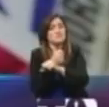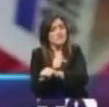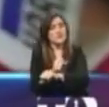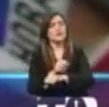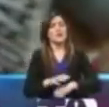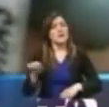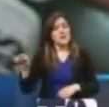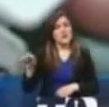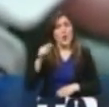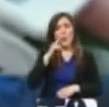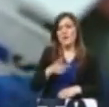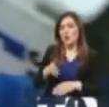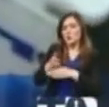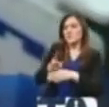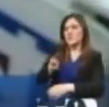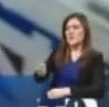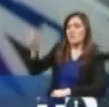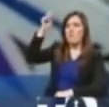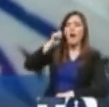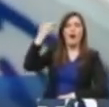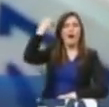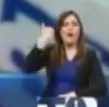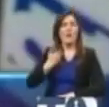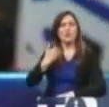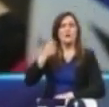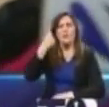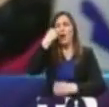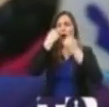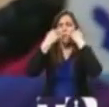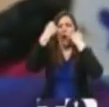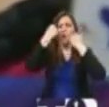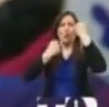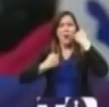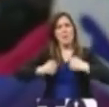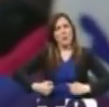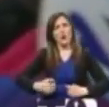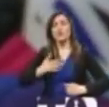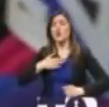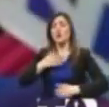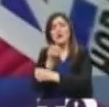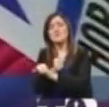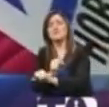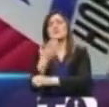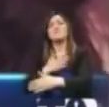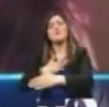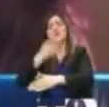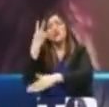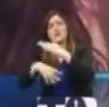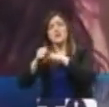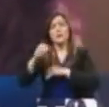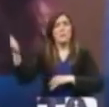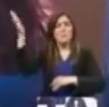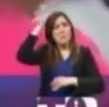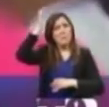y mi hija gritó y yo salí a defenderla y me agredieron, me golpearon, me partieron la cabeza. Partida